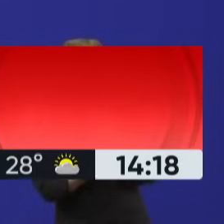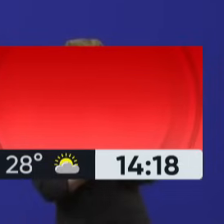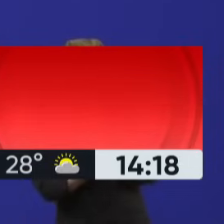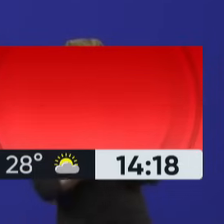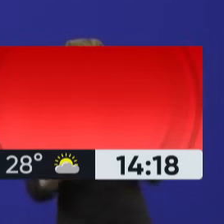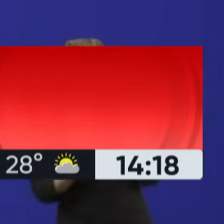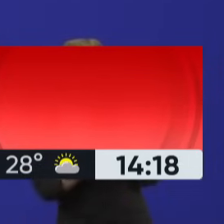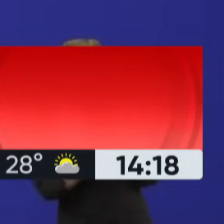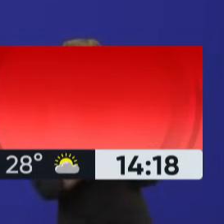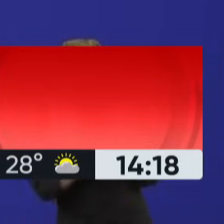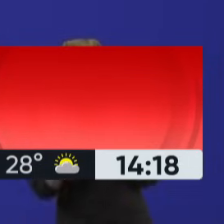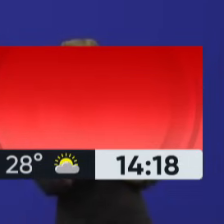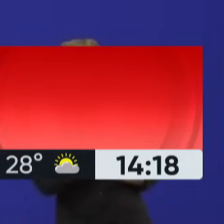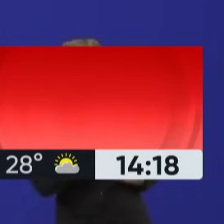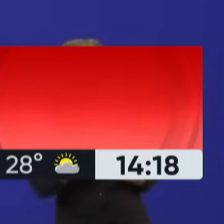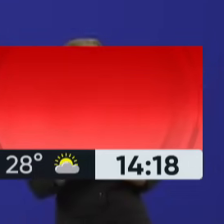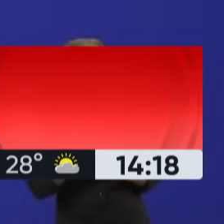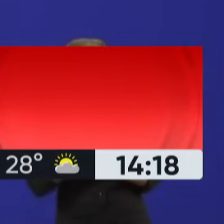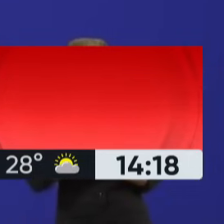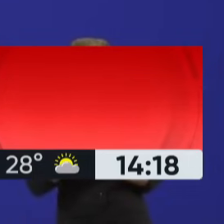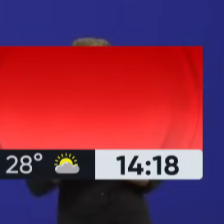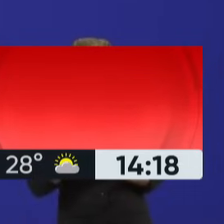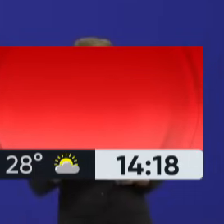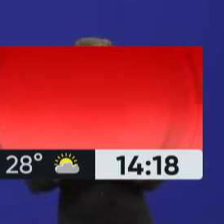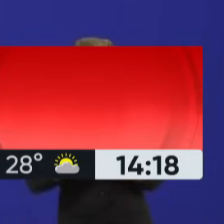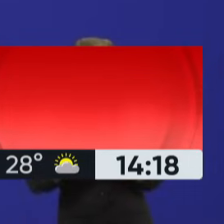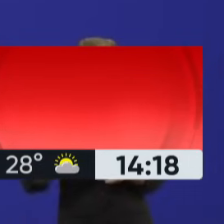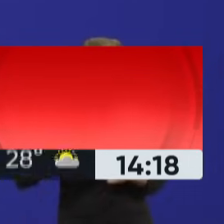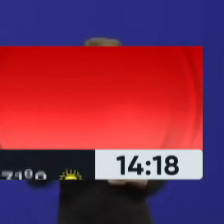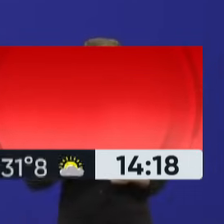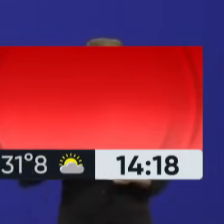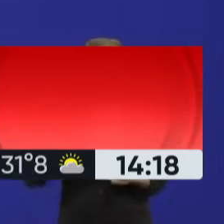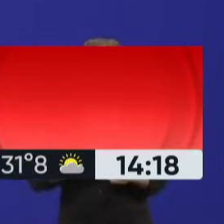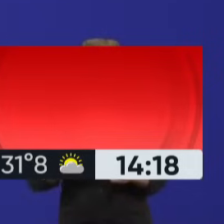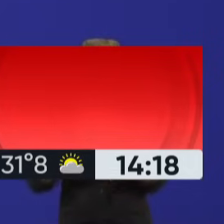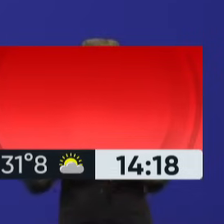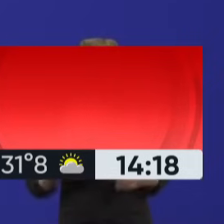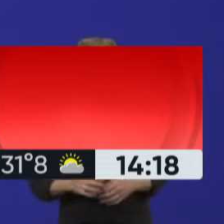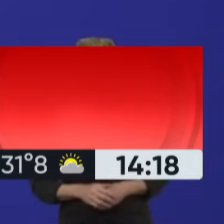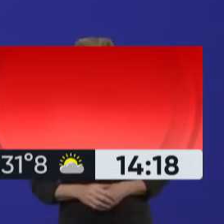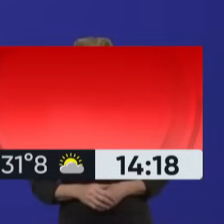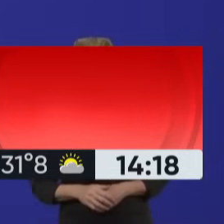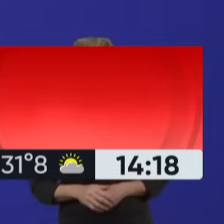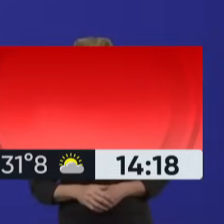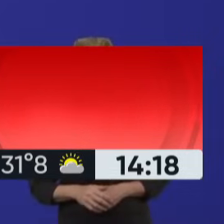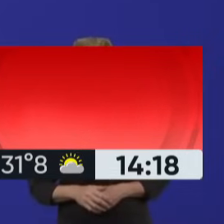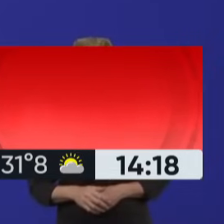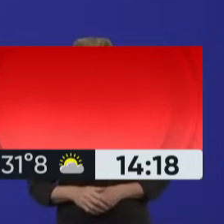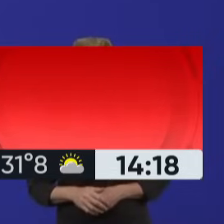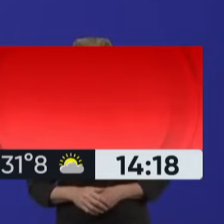evidentemente la resistencia es aún muchísimo mayor.